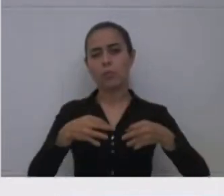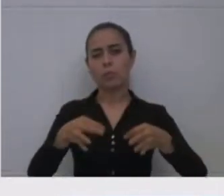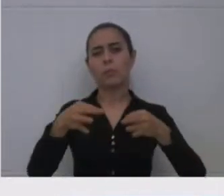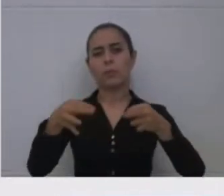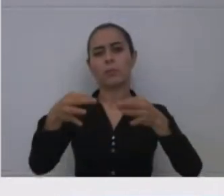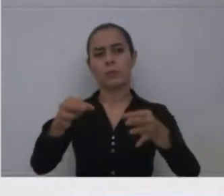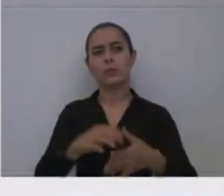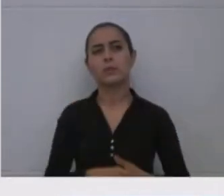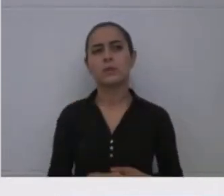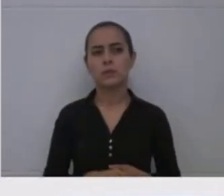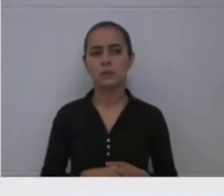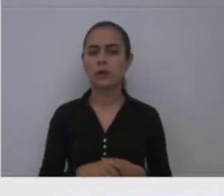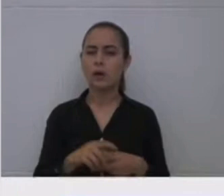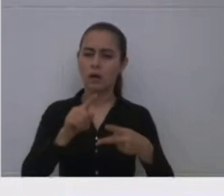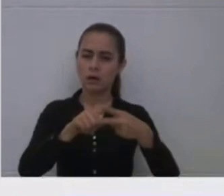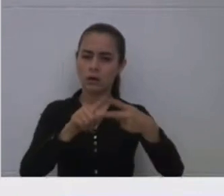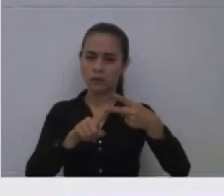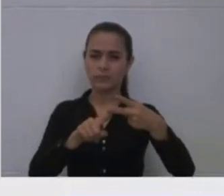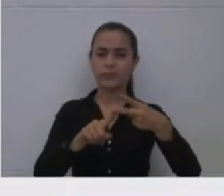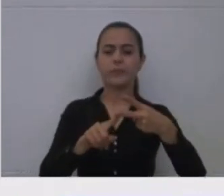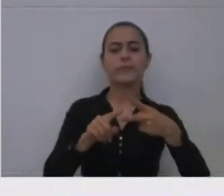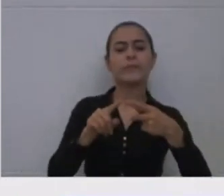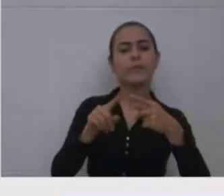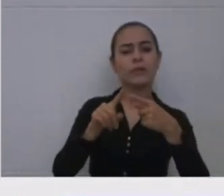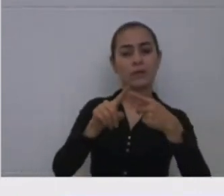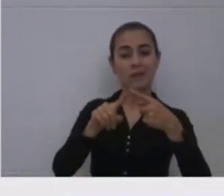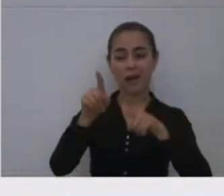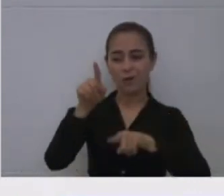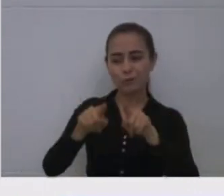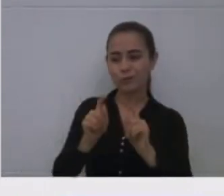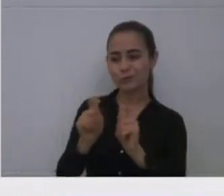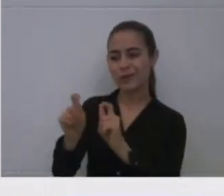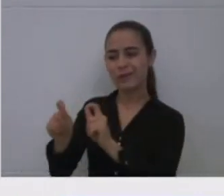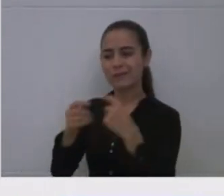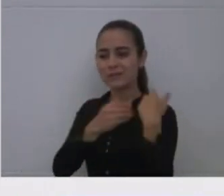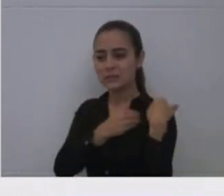sobre las cuotas corbatas que hay al interior del DAGRED.